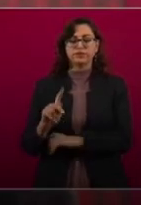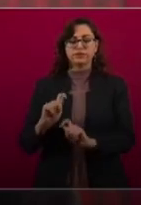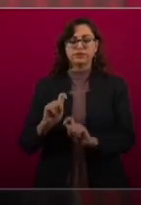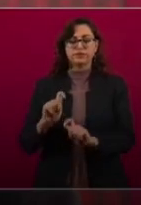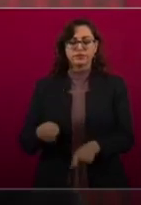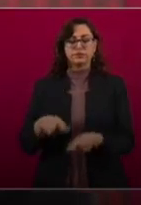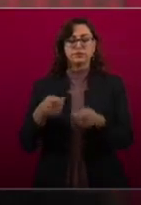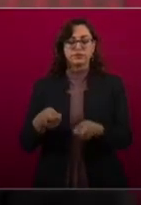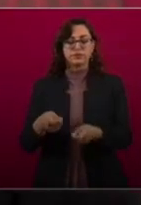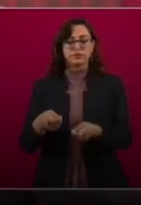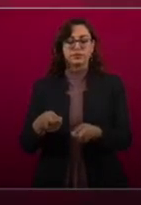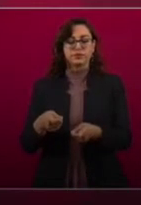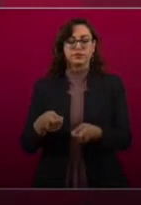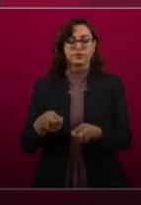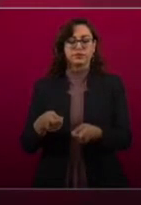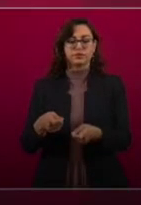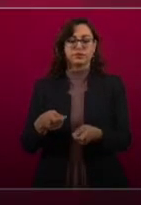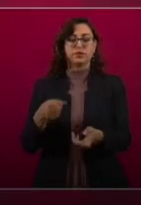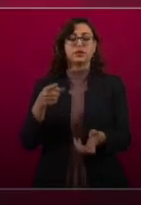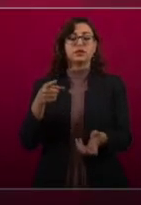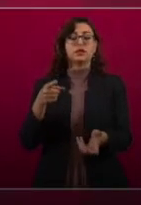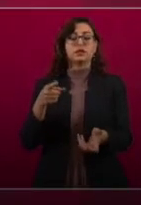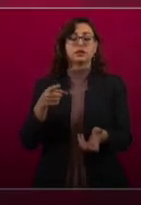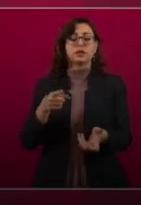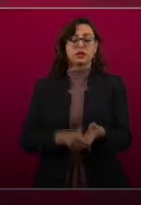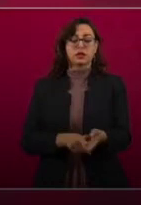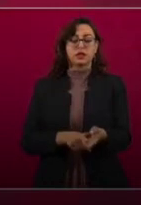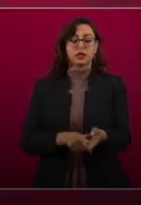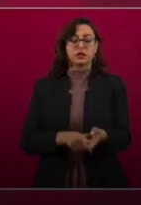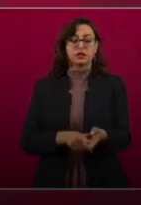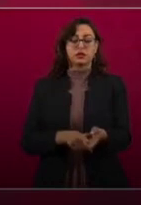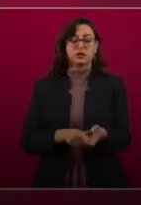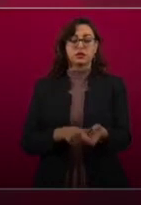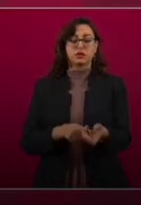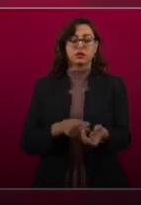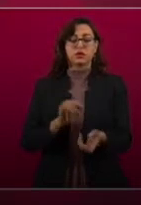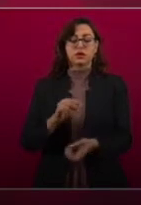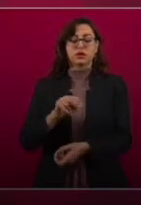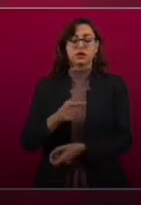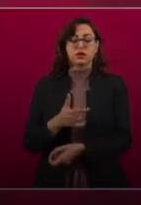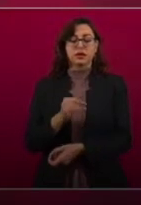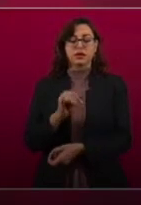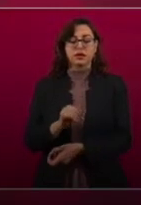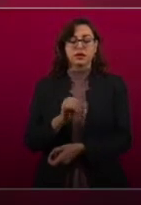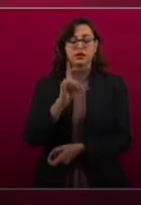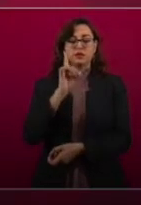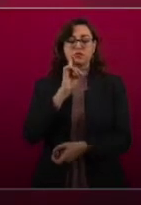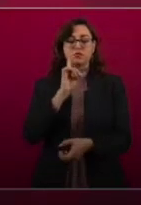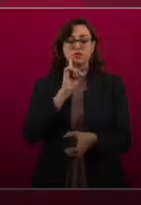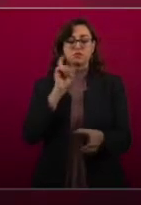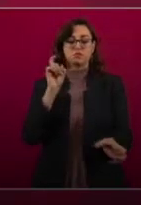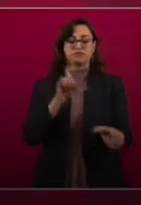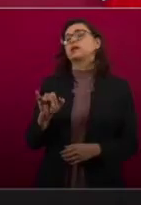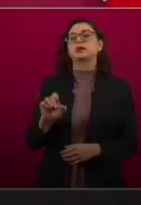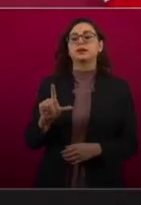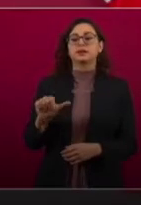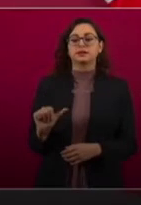sea miembro de la Junta de Gobierno del Instituto Nacional de Geografía y Estadística, el